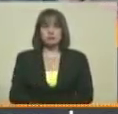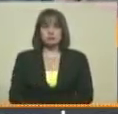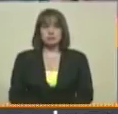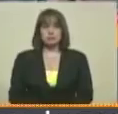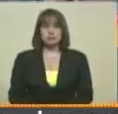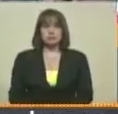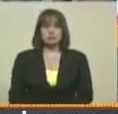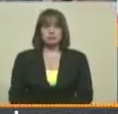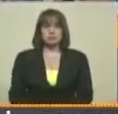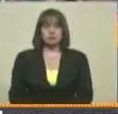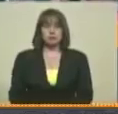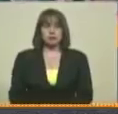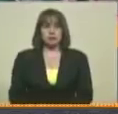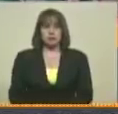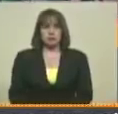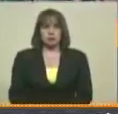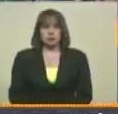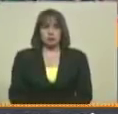Noris,